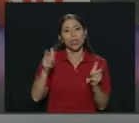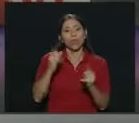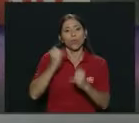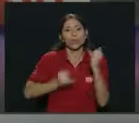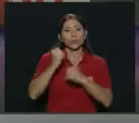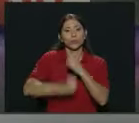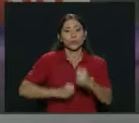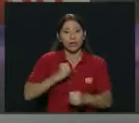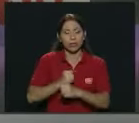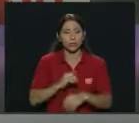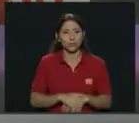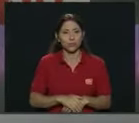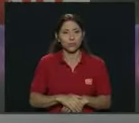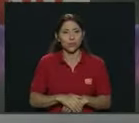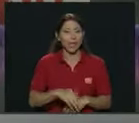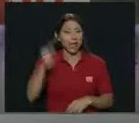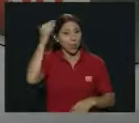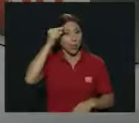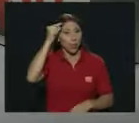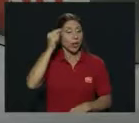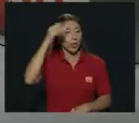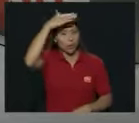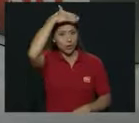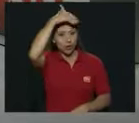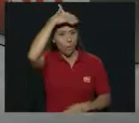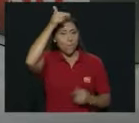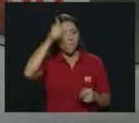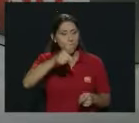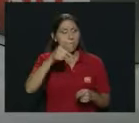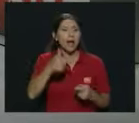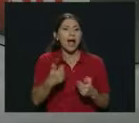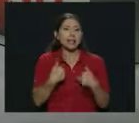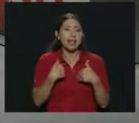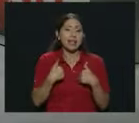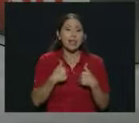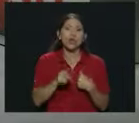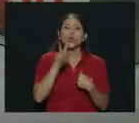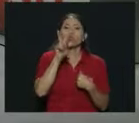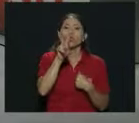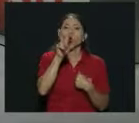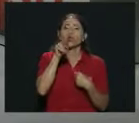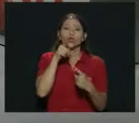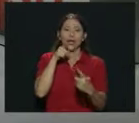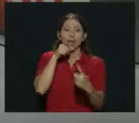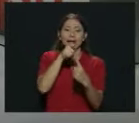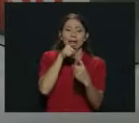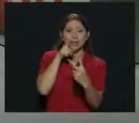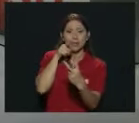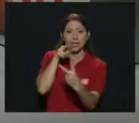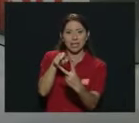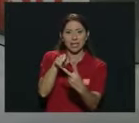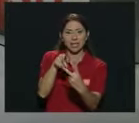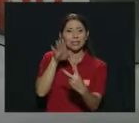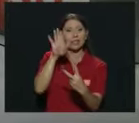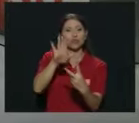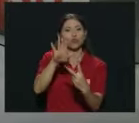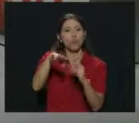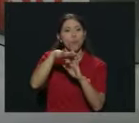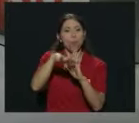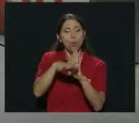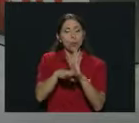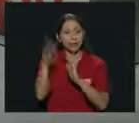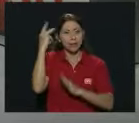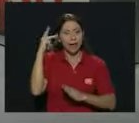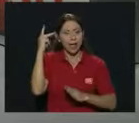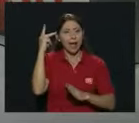Y desde esa línea la administración Trump ha tenido, creo yo, 2 grandes vertientes en su política migratoria. En